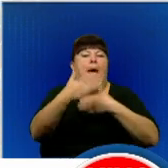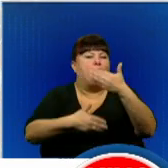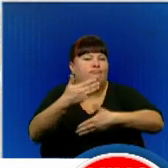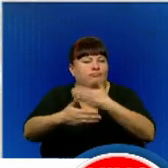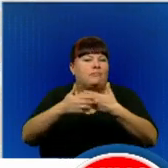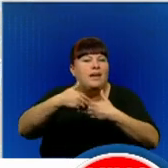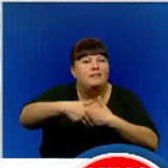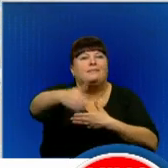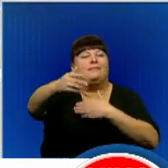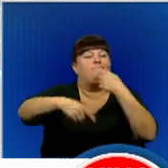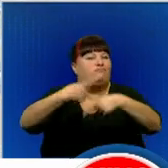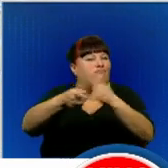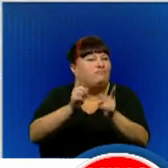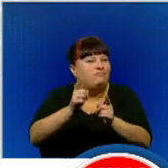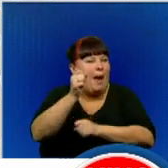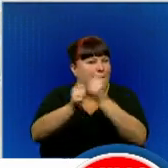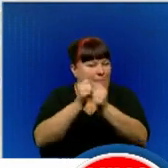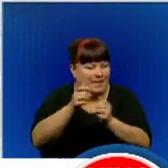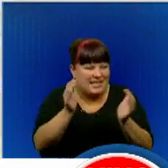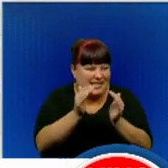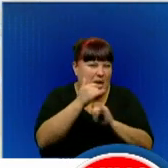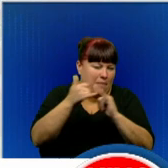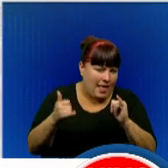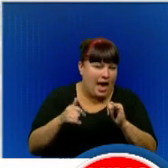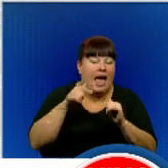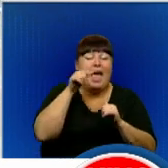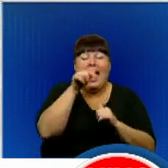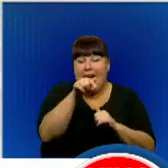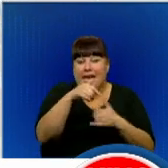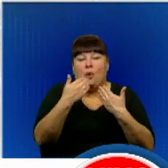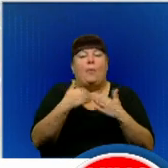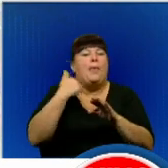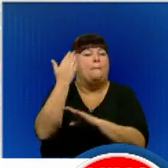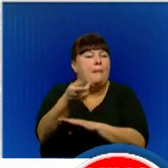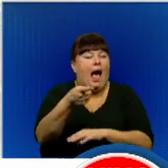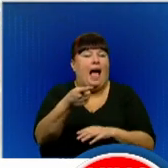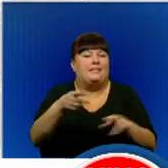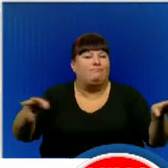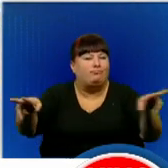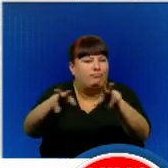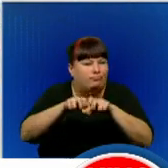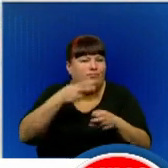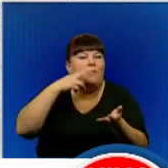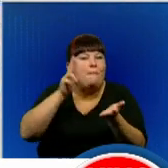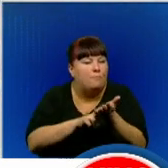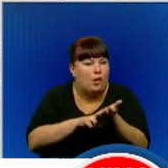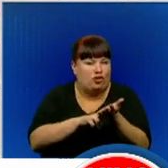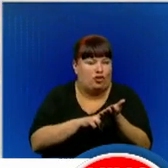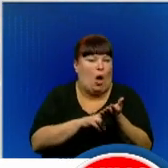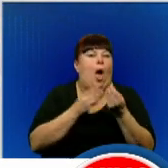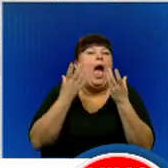sostenible de las fibras este tema permitiría incrementar la recaudación tributaria del impuesto